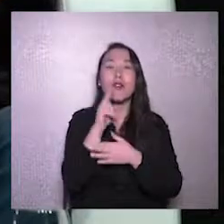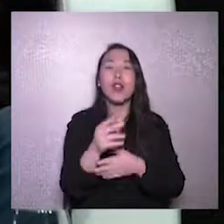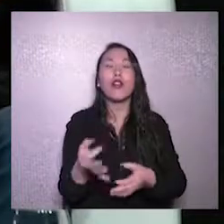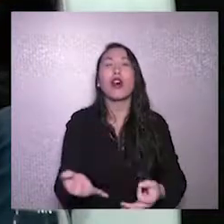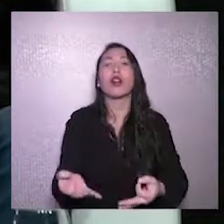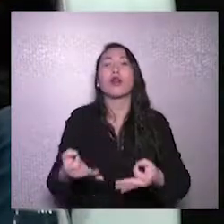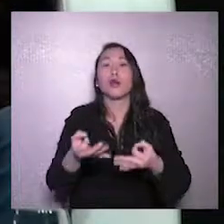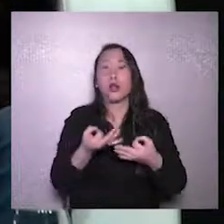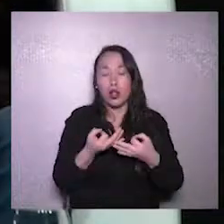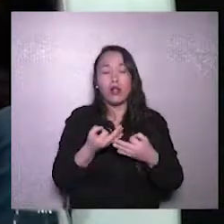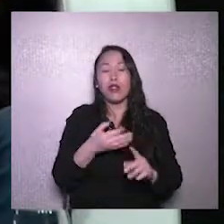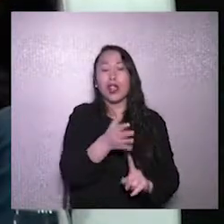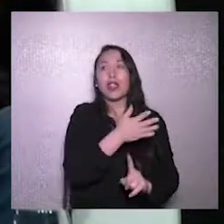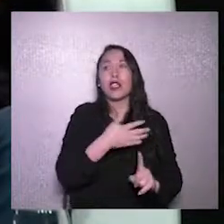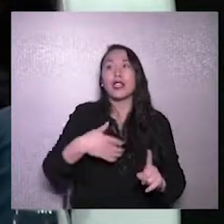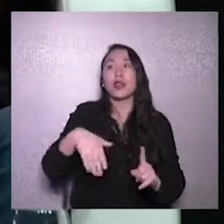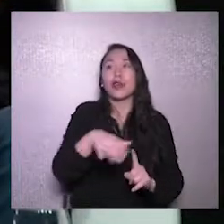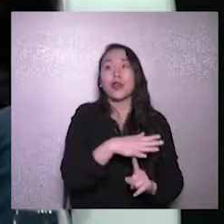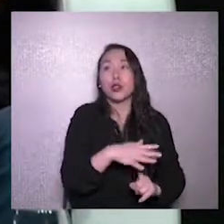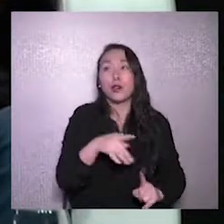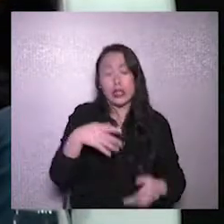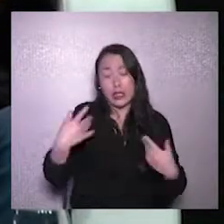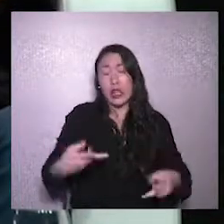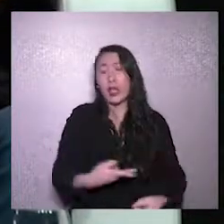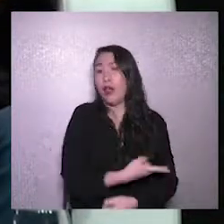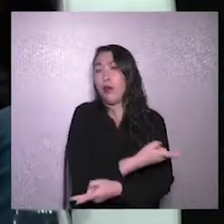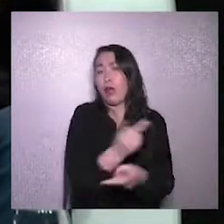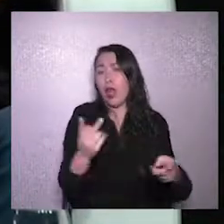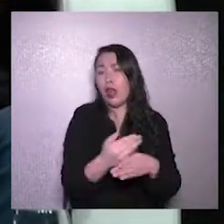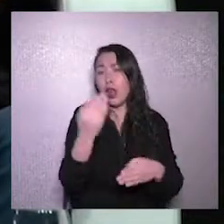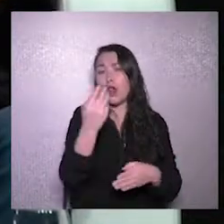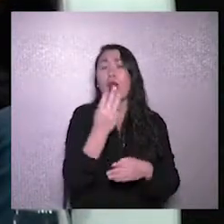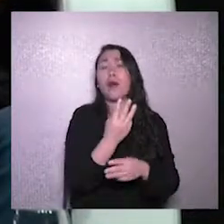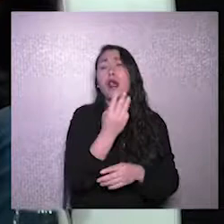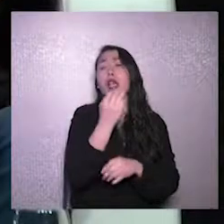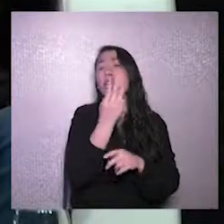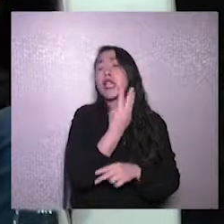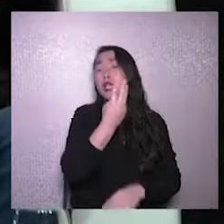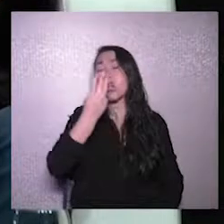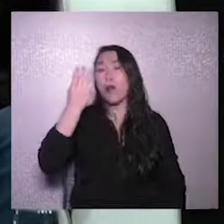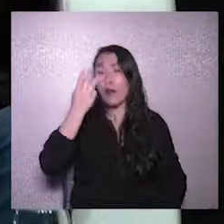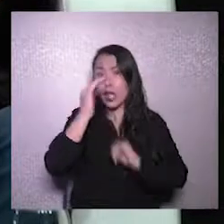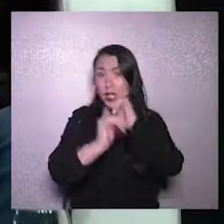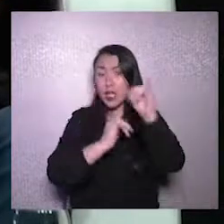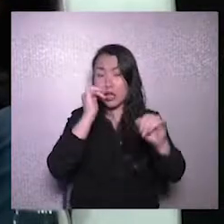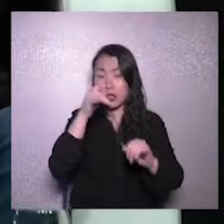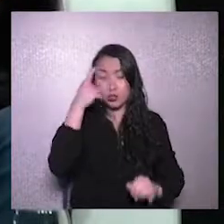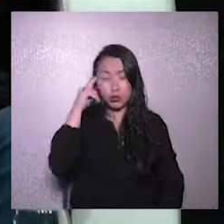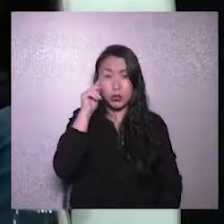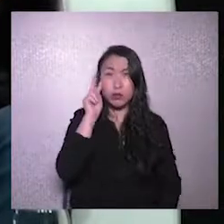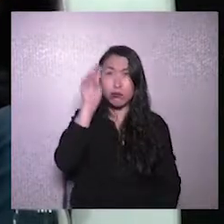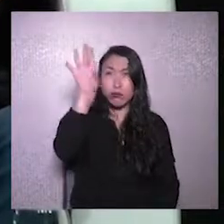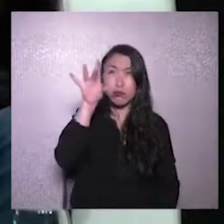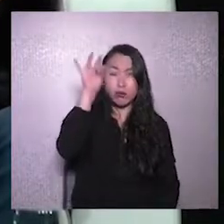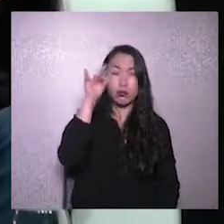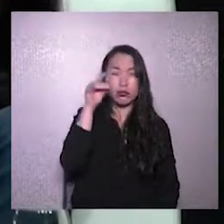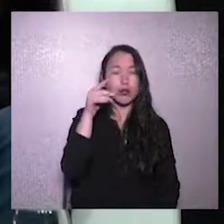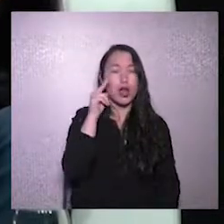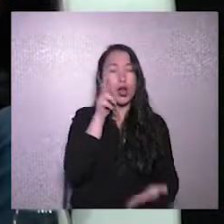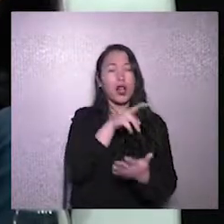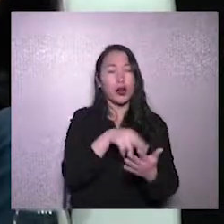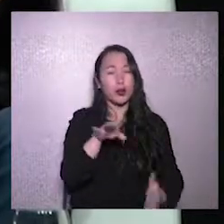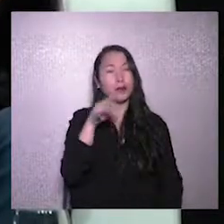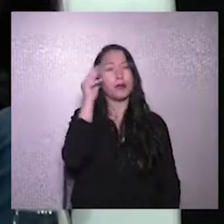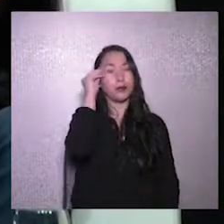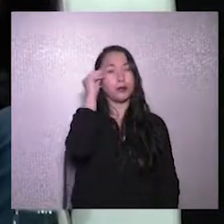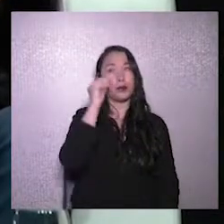respecto a esta situación. Véanlo, está publicado, está en la página web. Yo creo que es un elemento que hay que tomar en consideración y en estos momentos te lo entrego